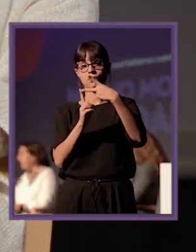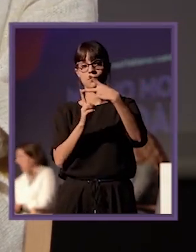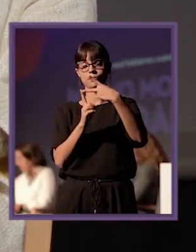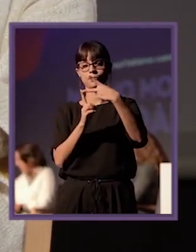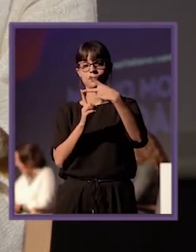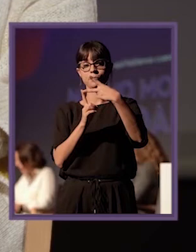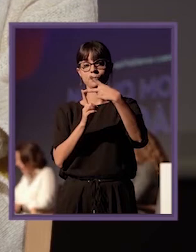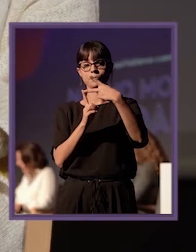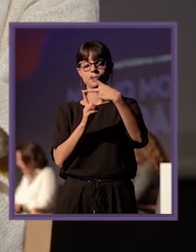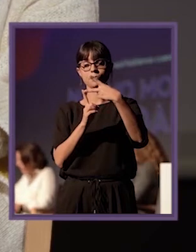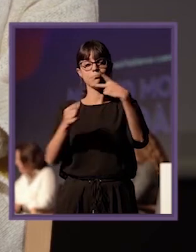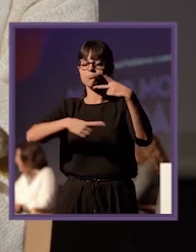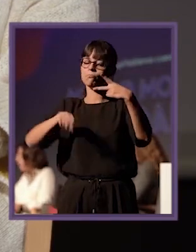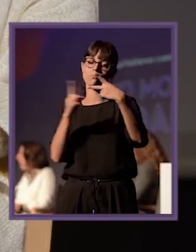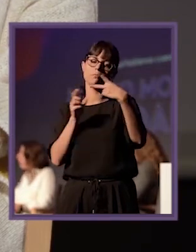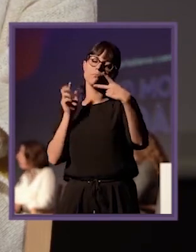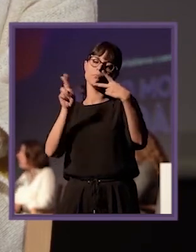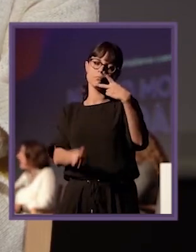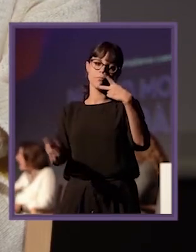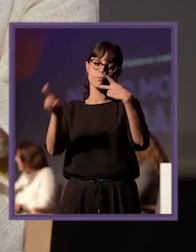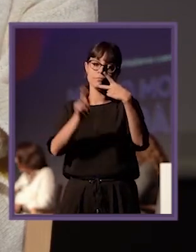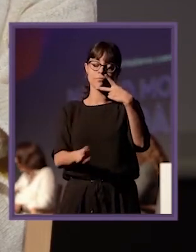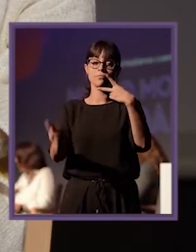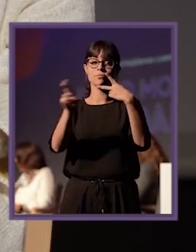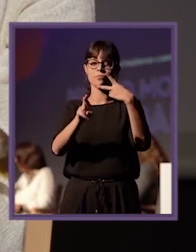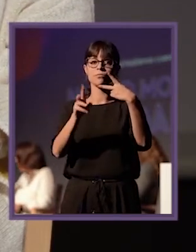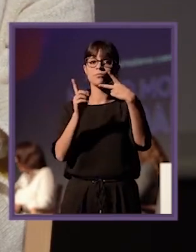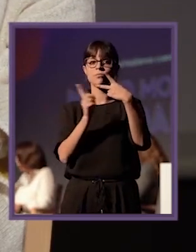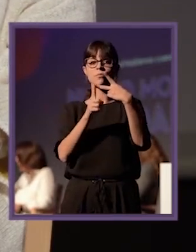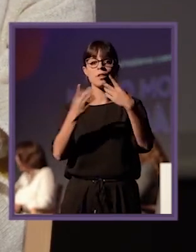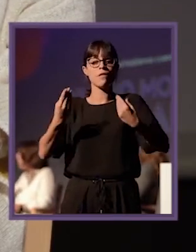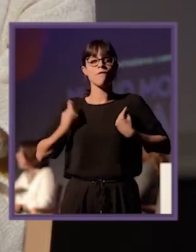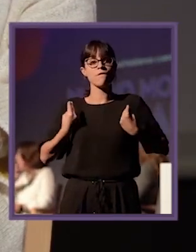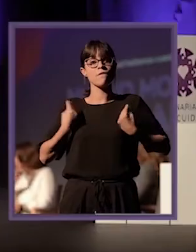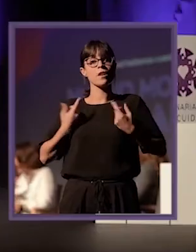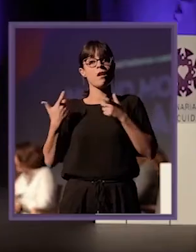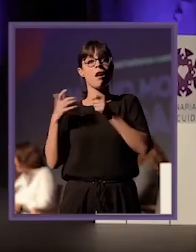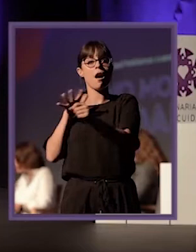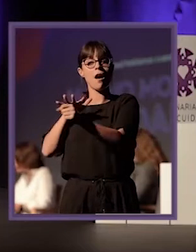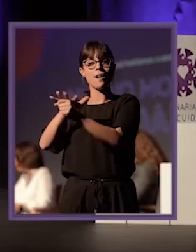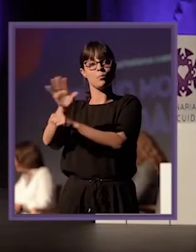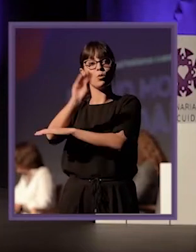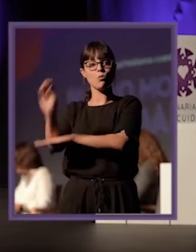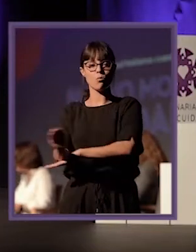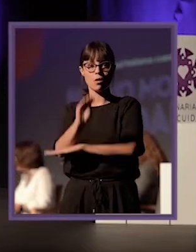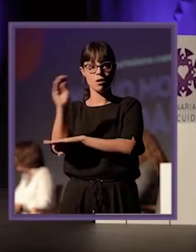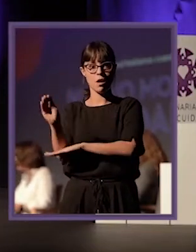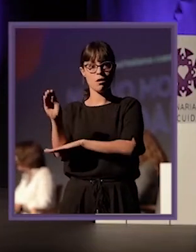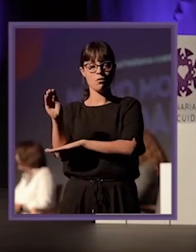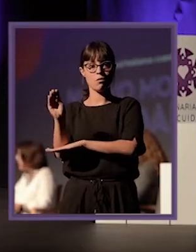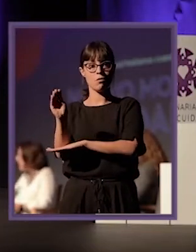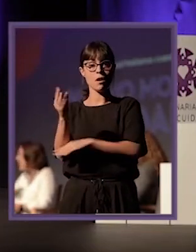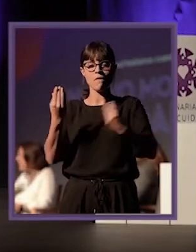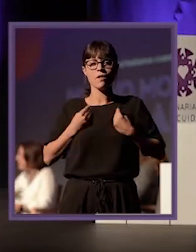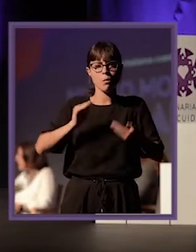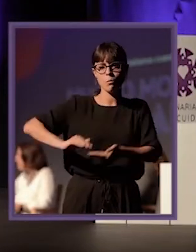ir dando una y otra vez, el concepto de cuidado como una etapa de la vida y entender el cuidado como el ciclo propio de la vida.